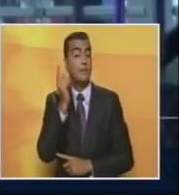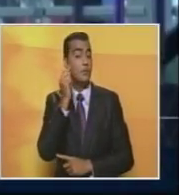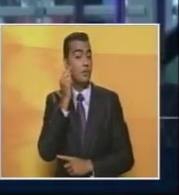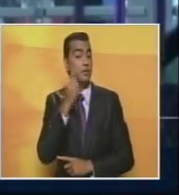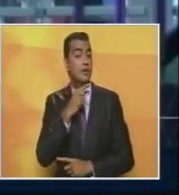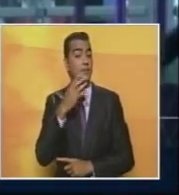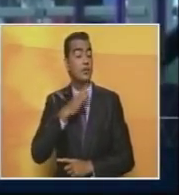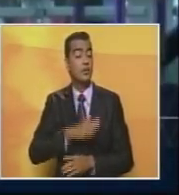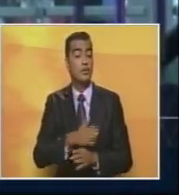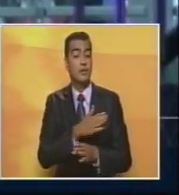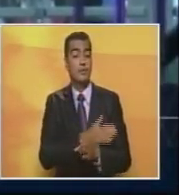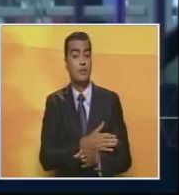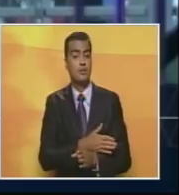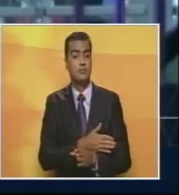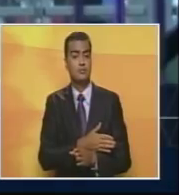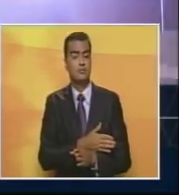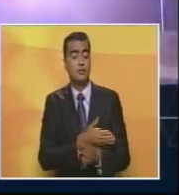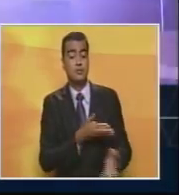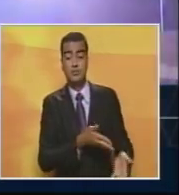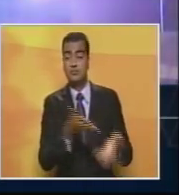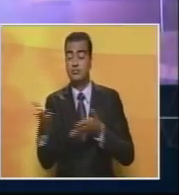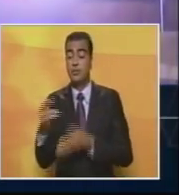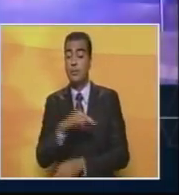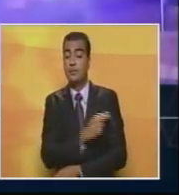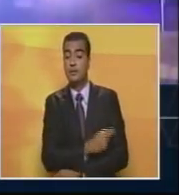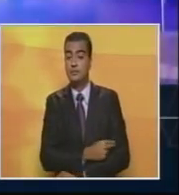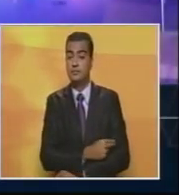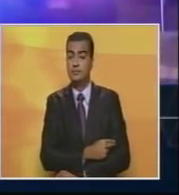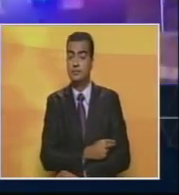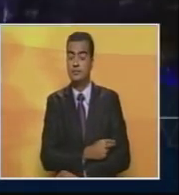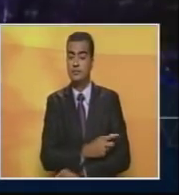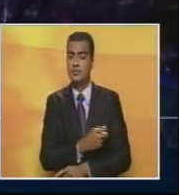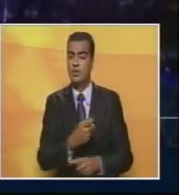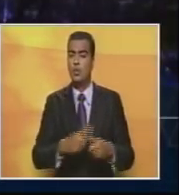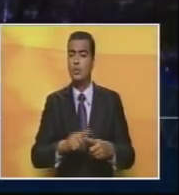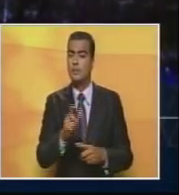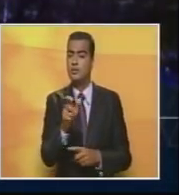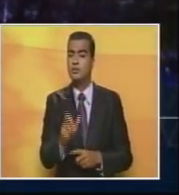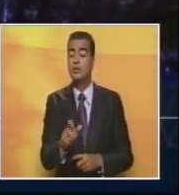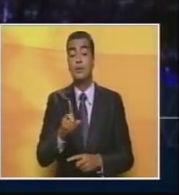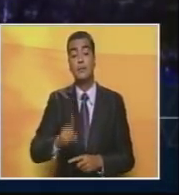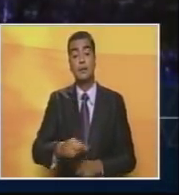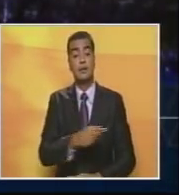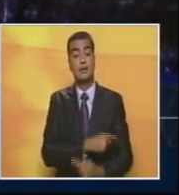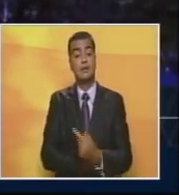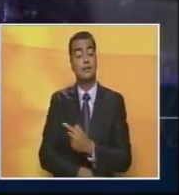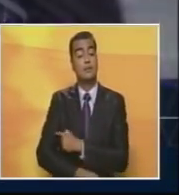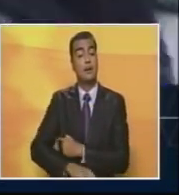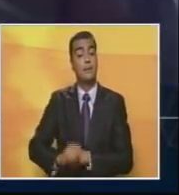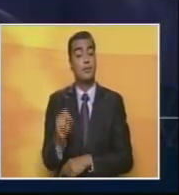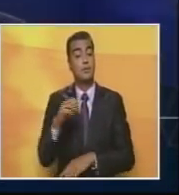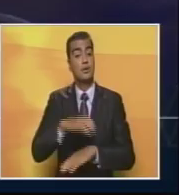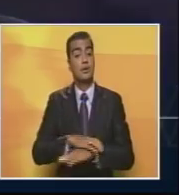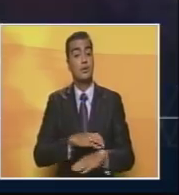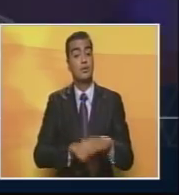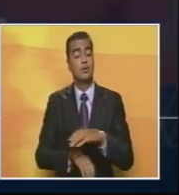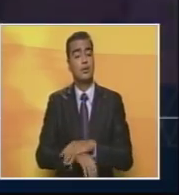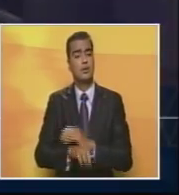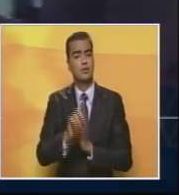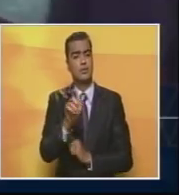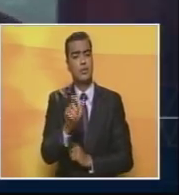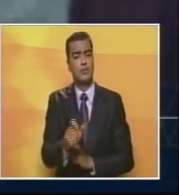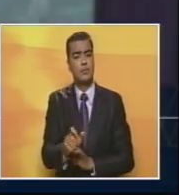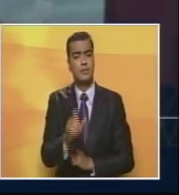quienes fallecieron luego de ser trasladados al hospital. En el hecho, otra persona resultó herida. La policía capturó a un